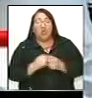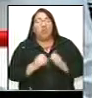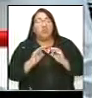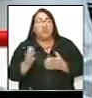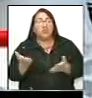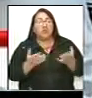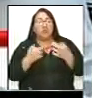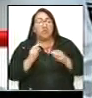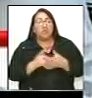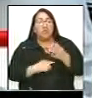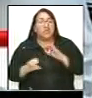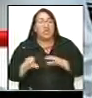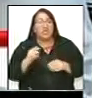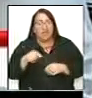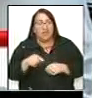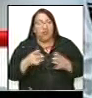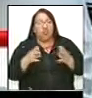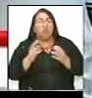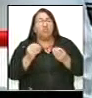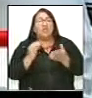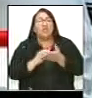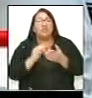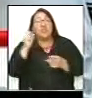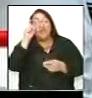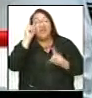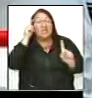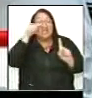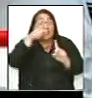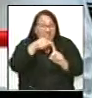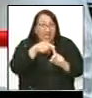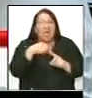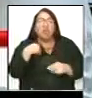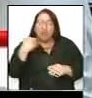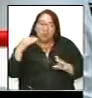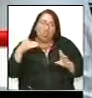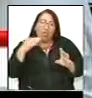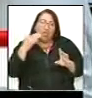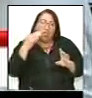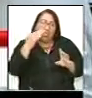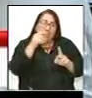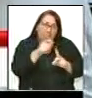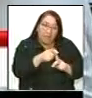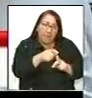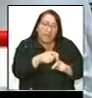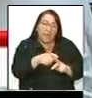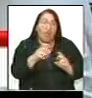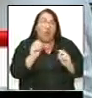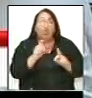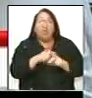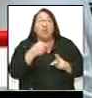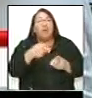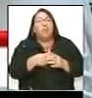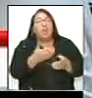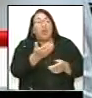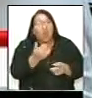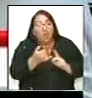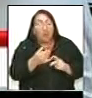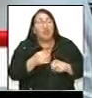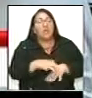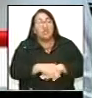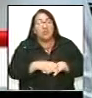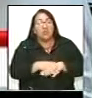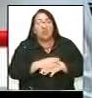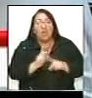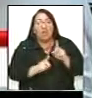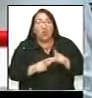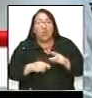públicos que se está haciendo donde muchas veces es difícil dar risa esa cobranza ese seguimiento de esta gestión en zonas